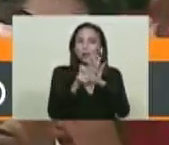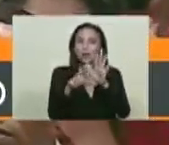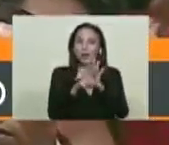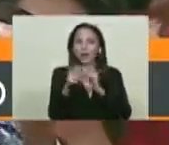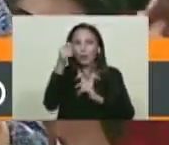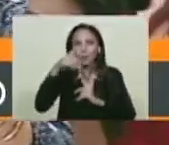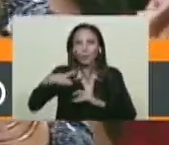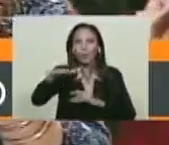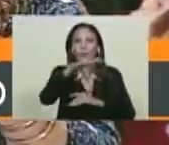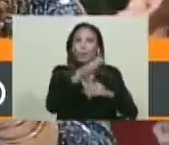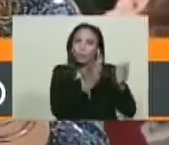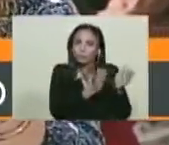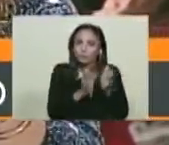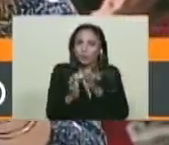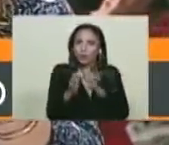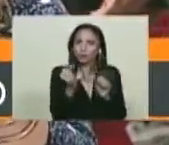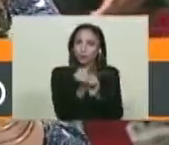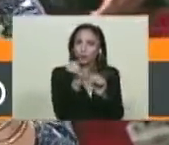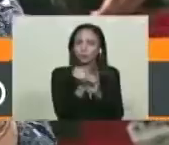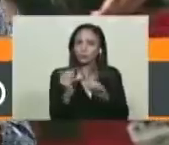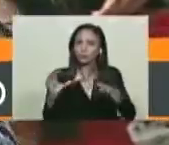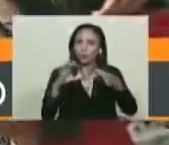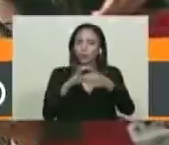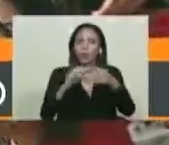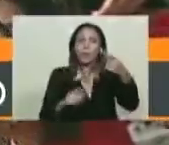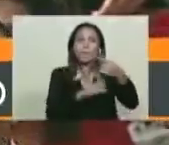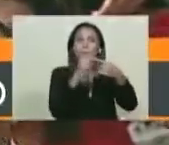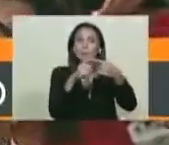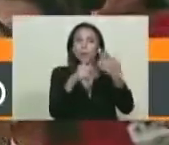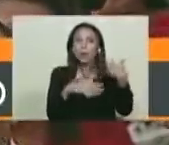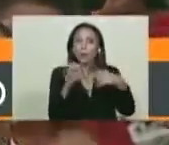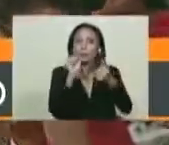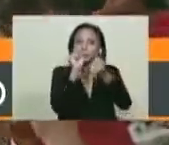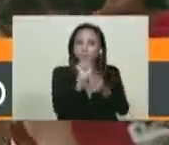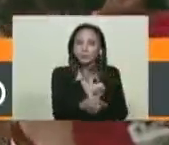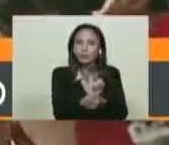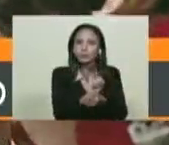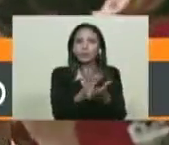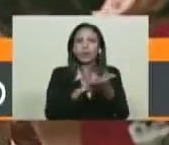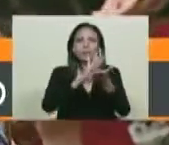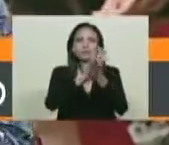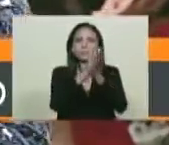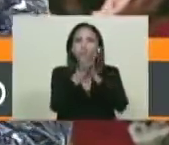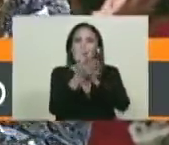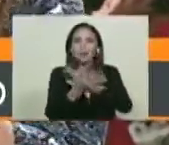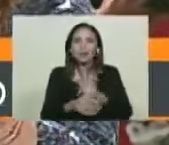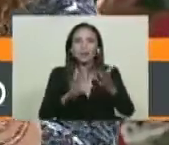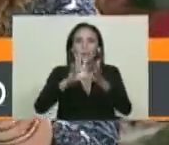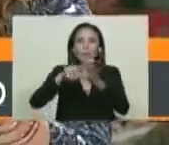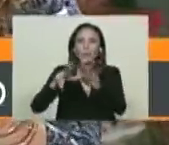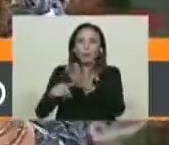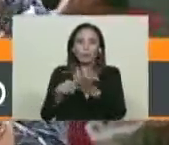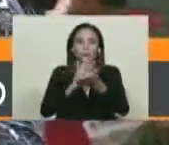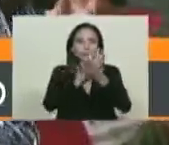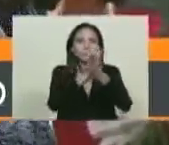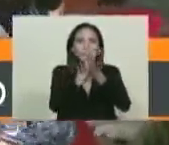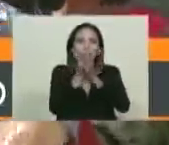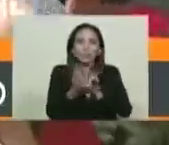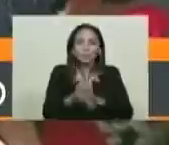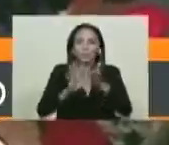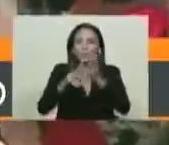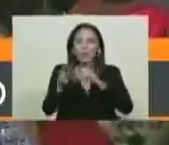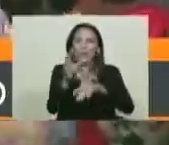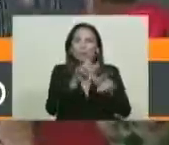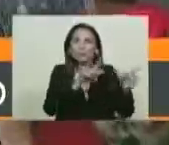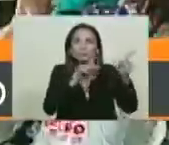pueblo organizado, los primeros delincuentes económicos aquí, se acabó la guachafita. Así que aquí lo que se impone